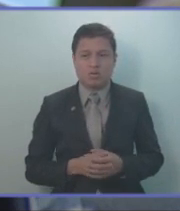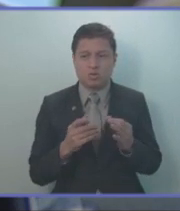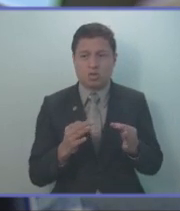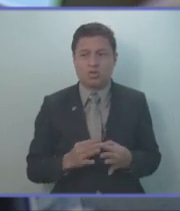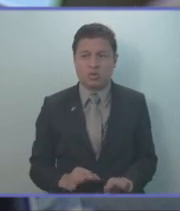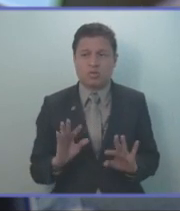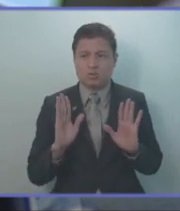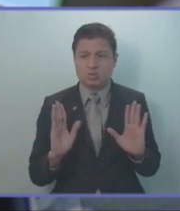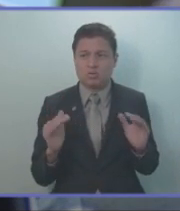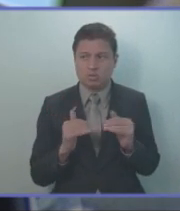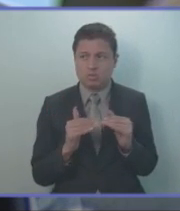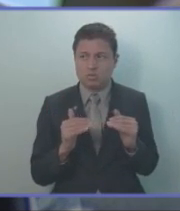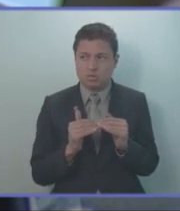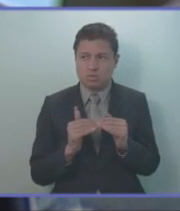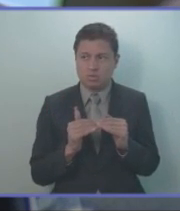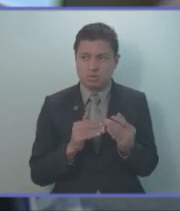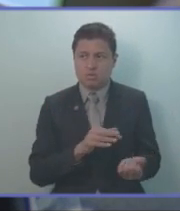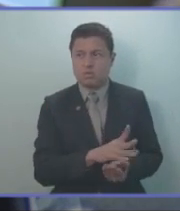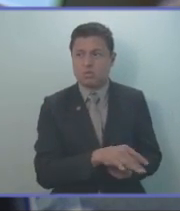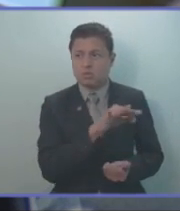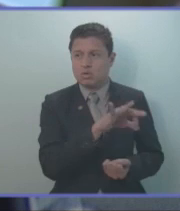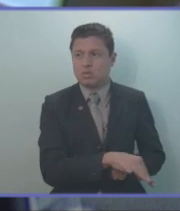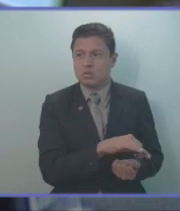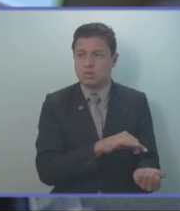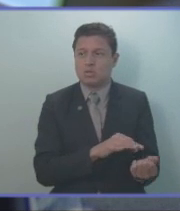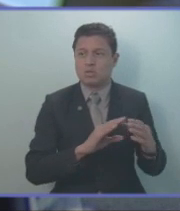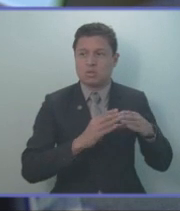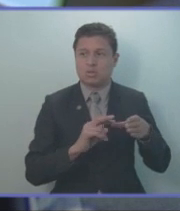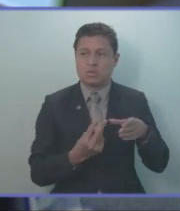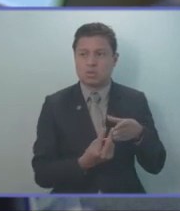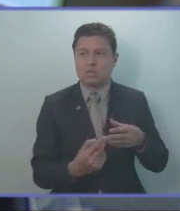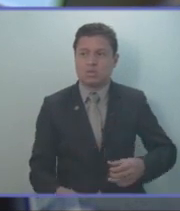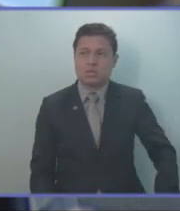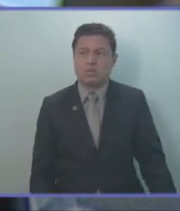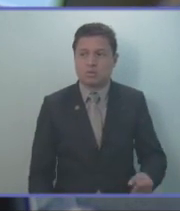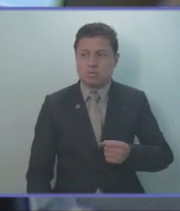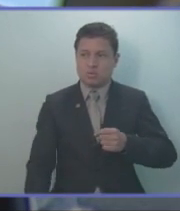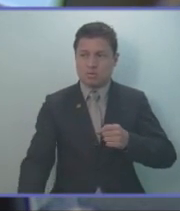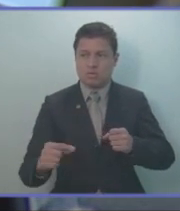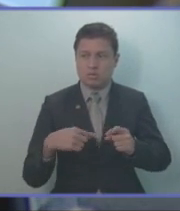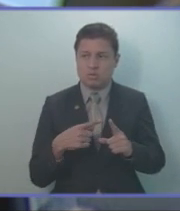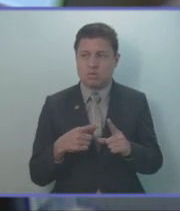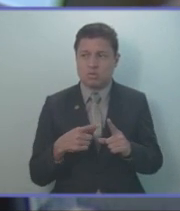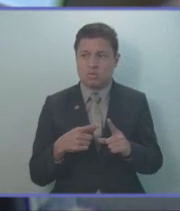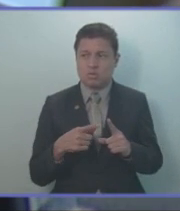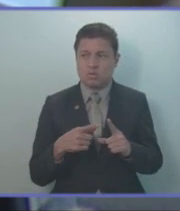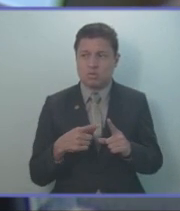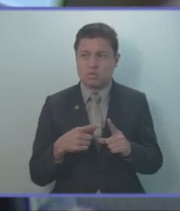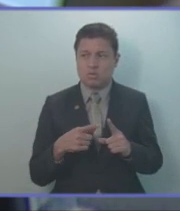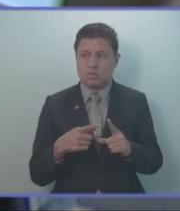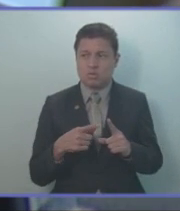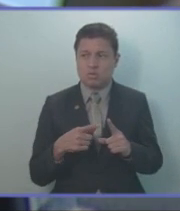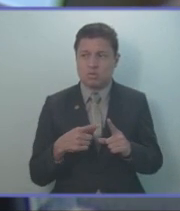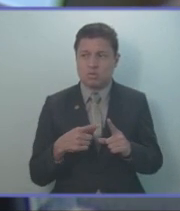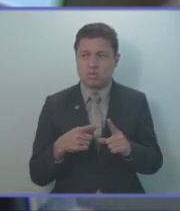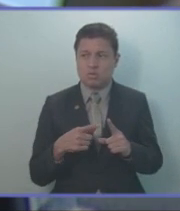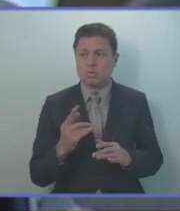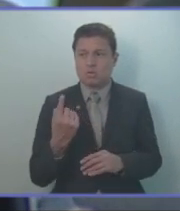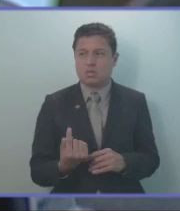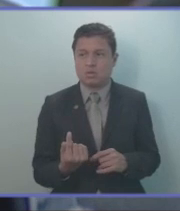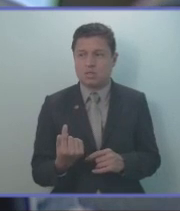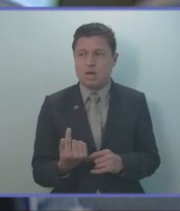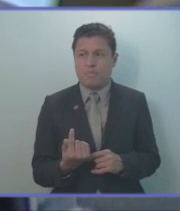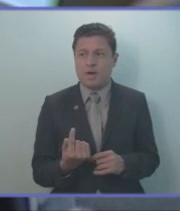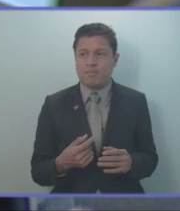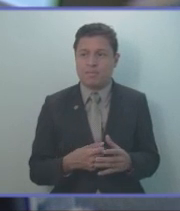propone enviar a archivo en esta ocasión tienen un factor común y es que ninguno de